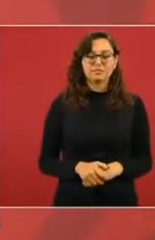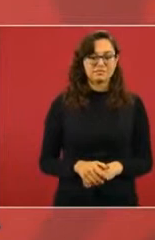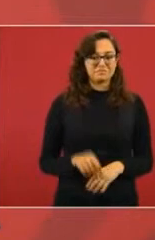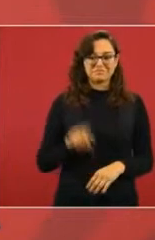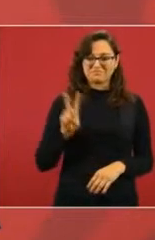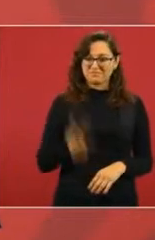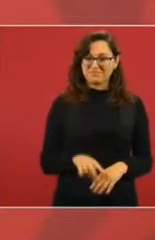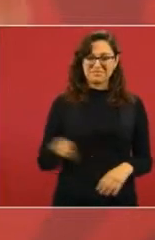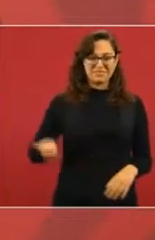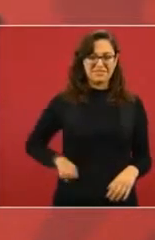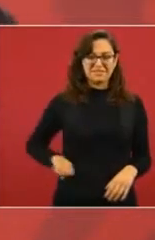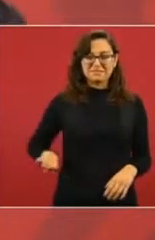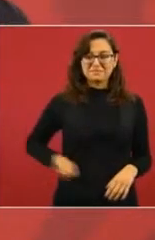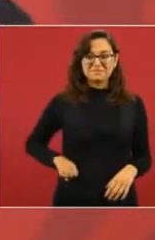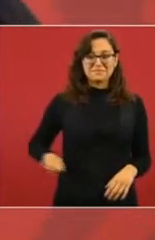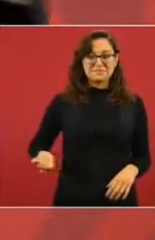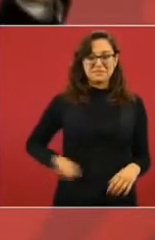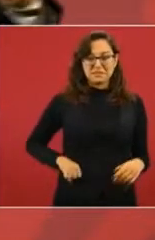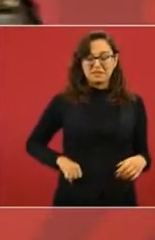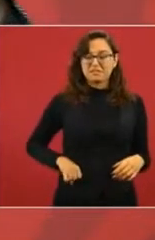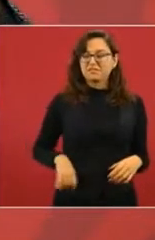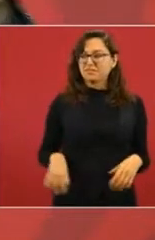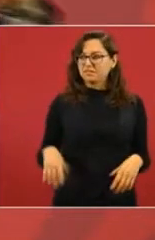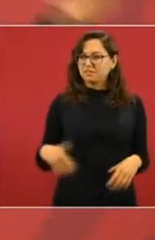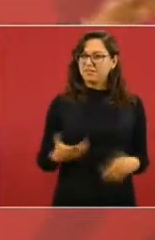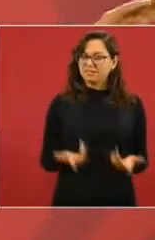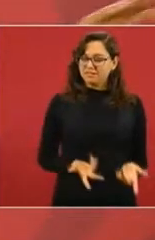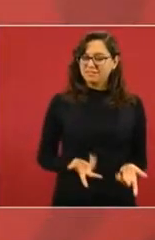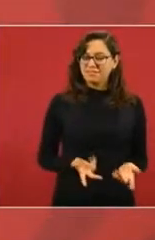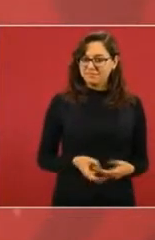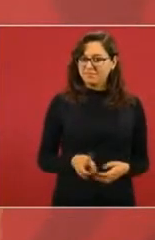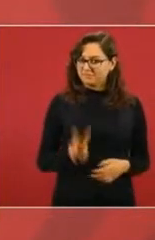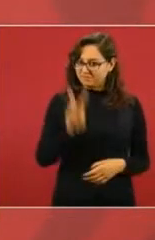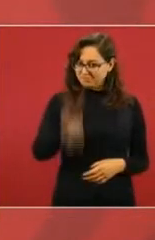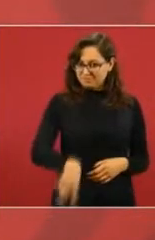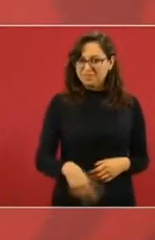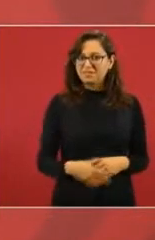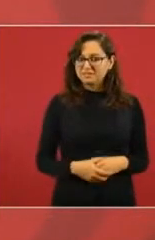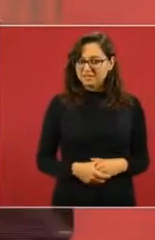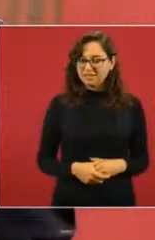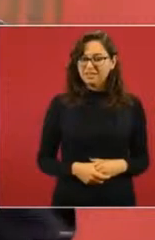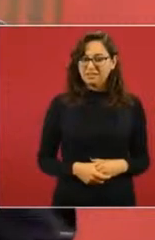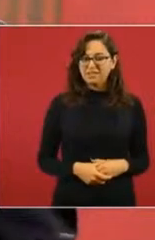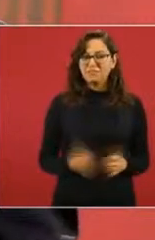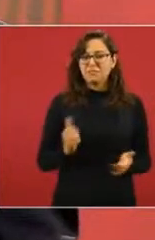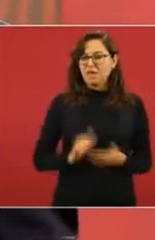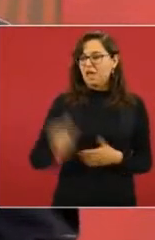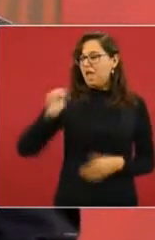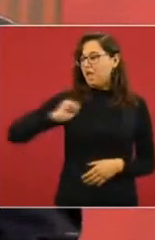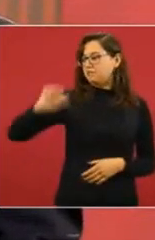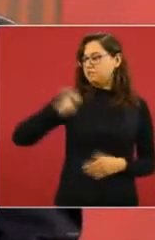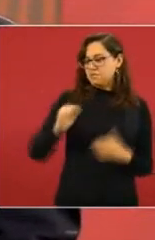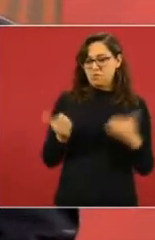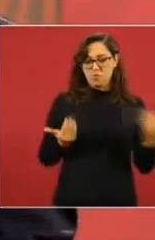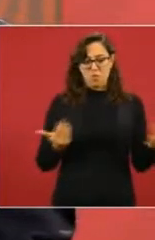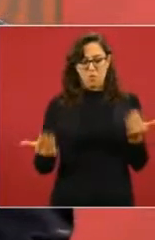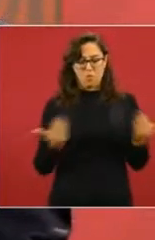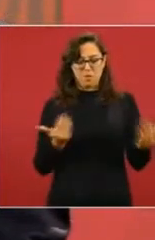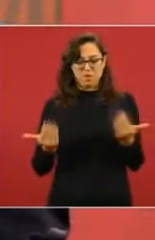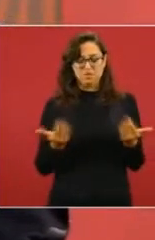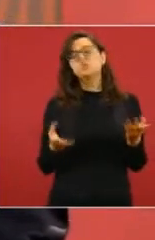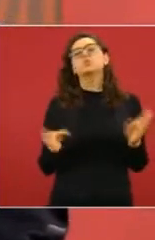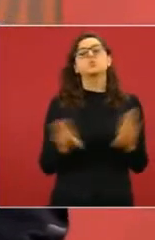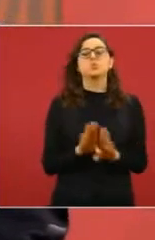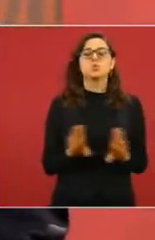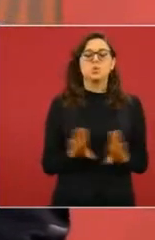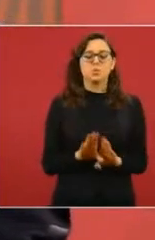nivel mundial que afecta o ataca directamente la estructura económica de la mayoría de los países. Yo creo